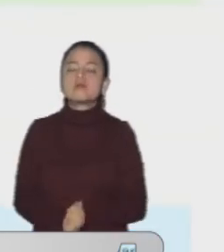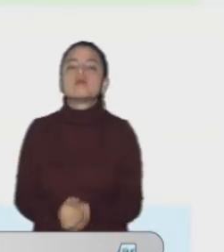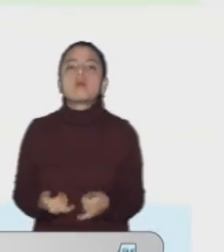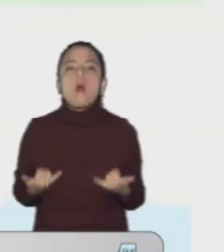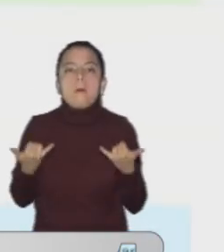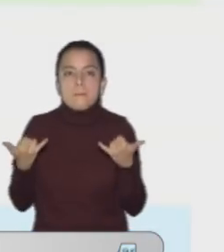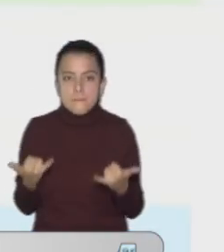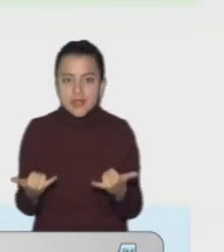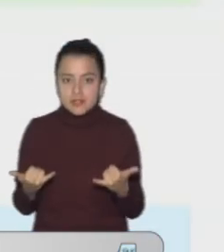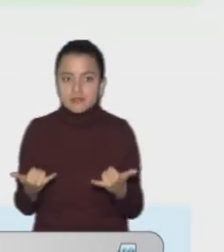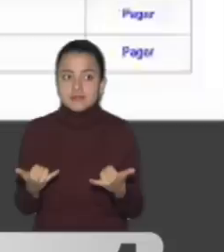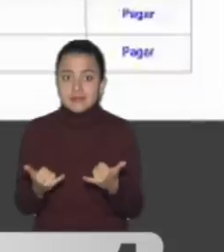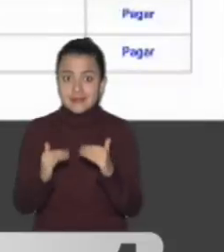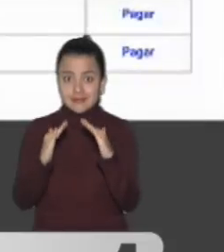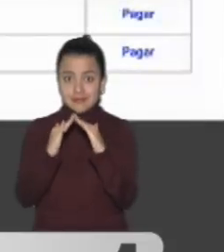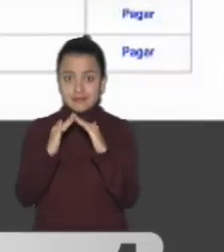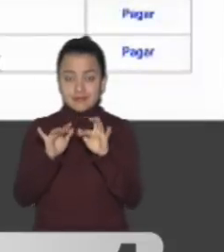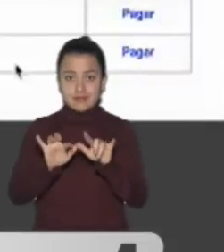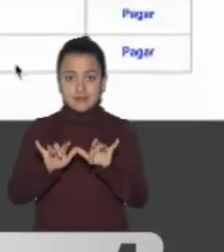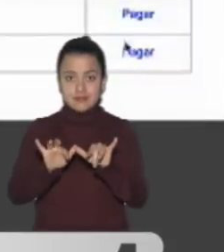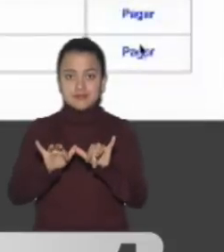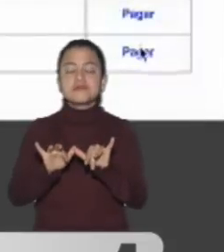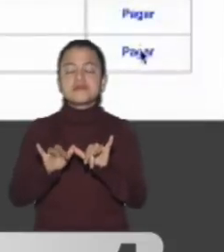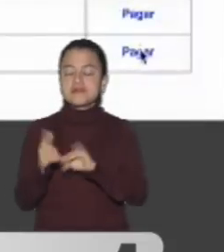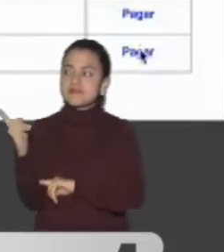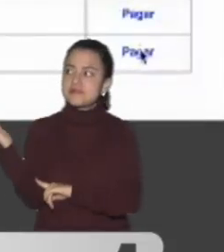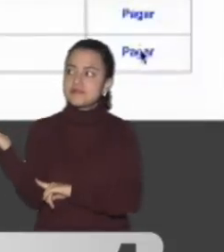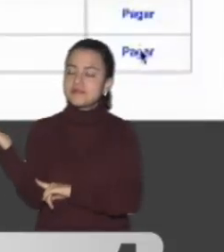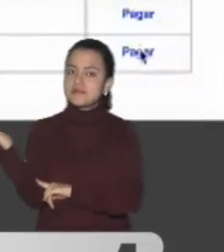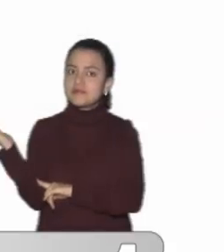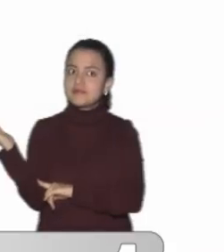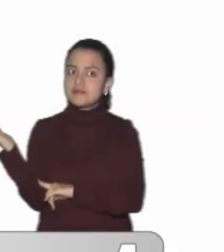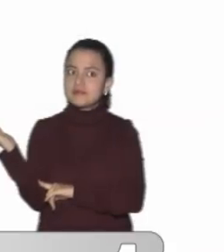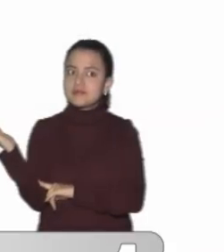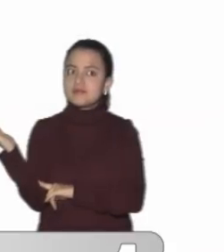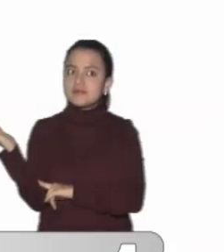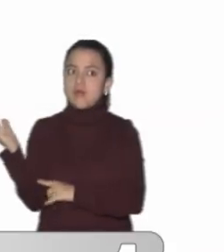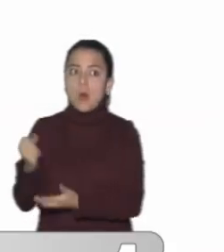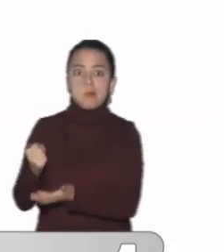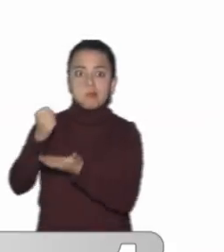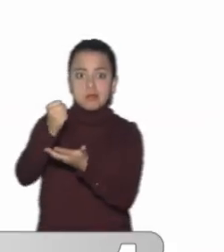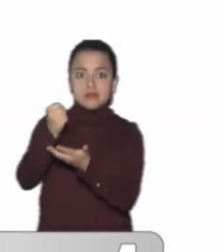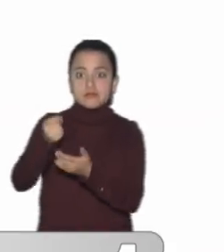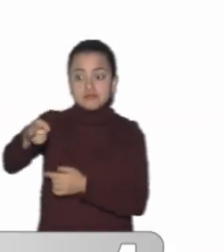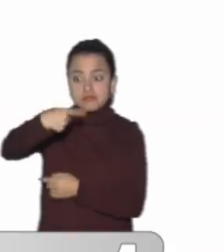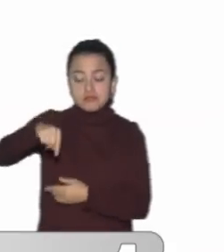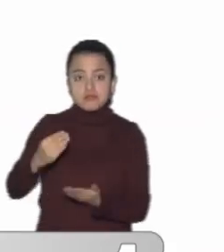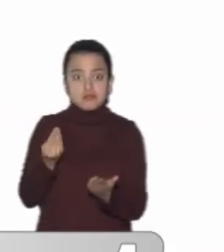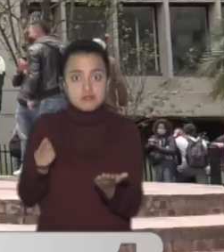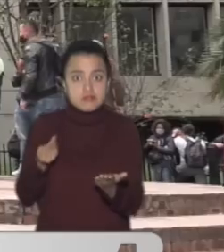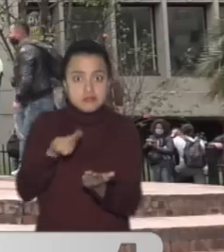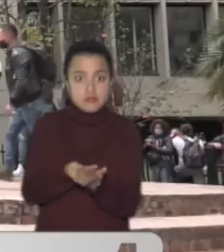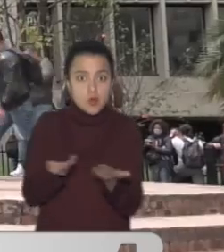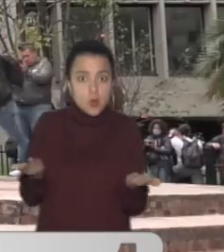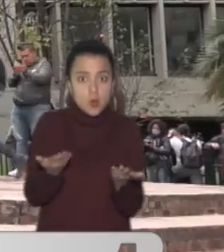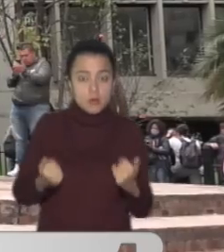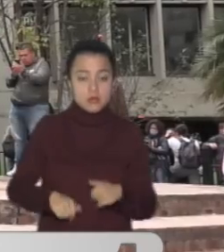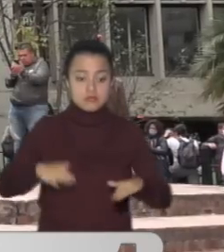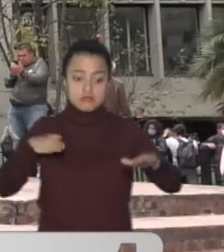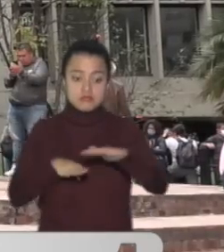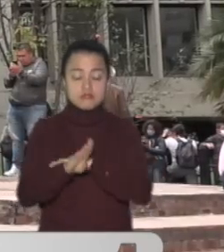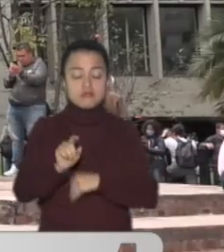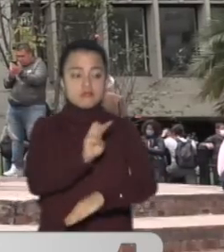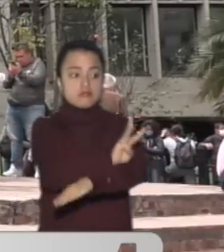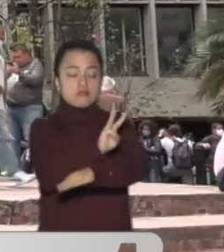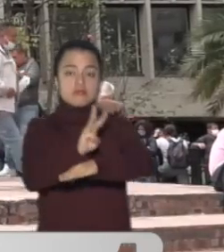el botón de descarga o paga ya tu impuesto predial y vehicular. Ellos pueden ingresar o los ciudadanos pueden ingresar a la página